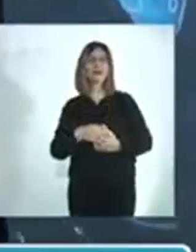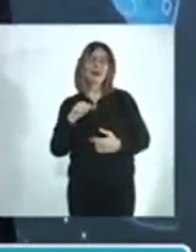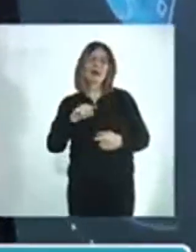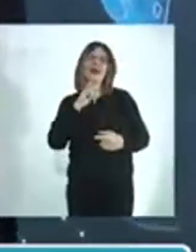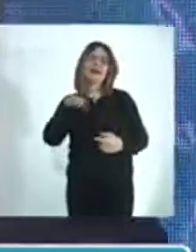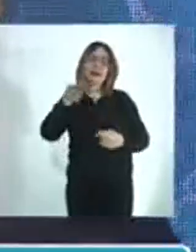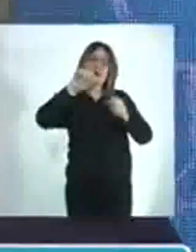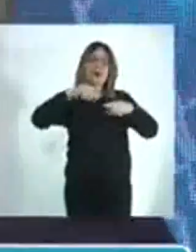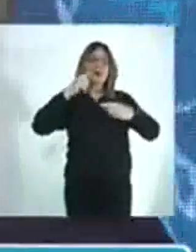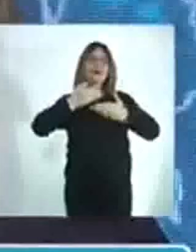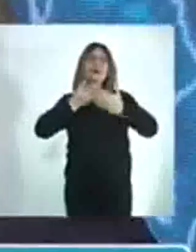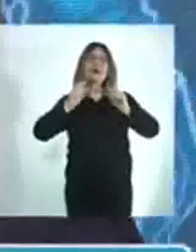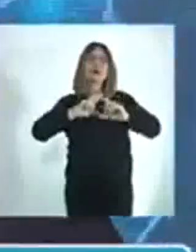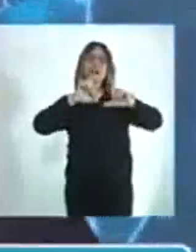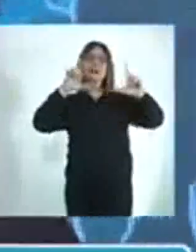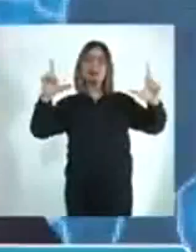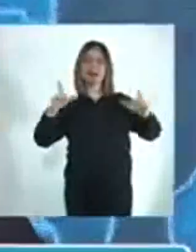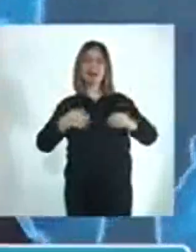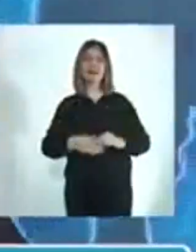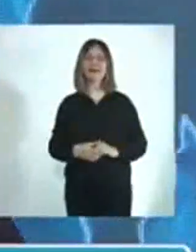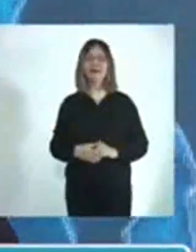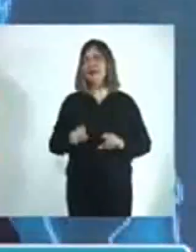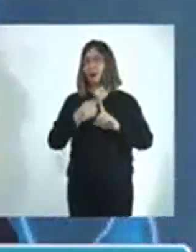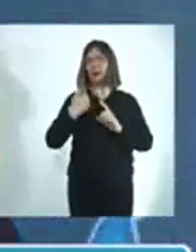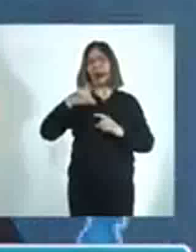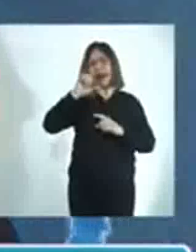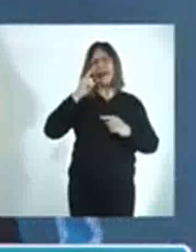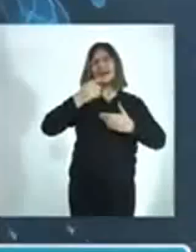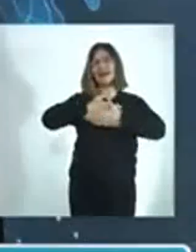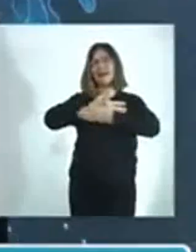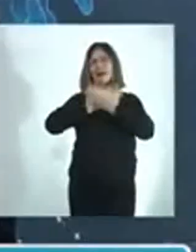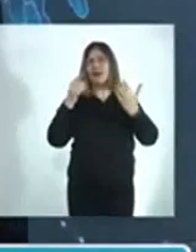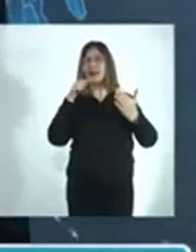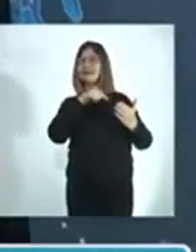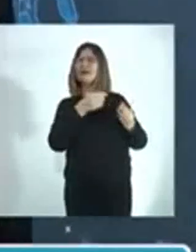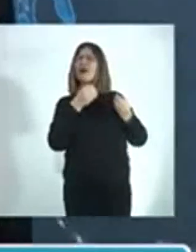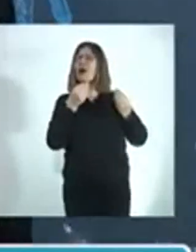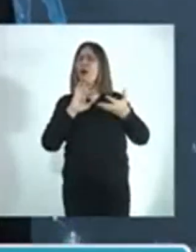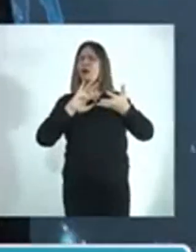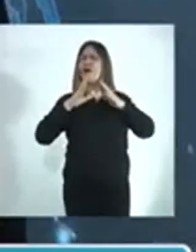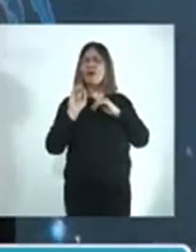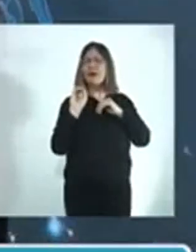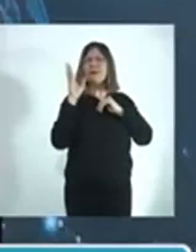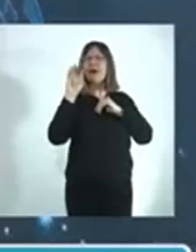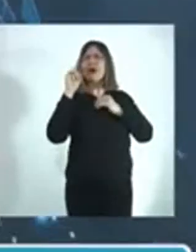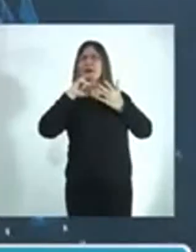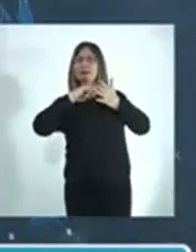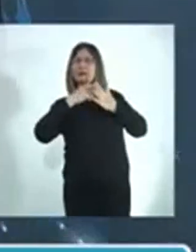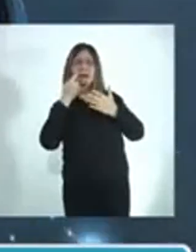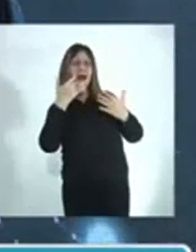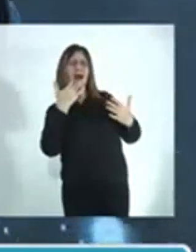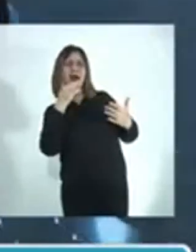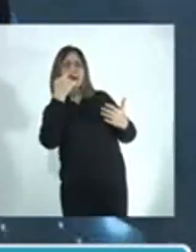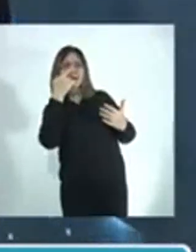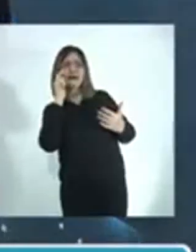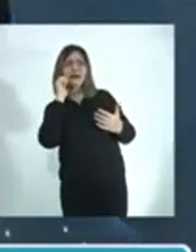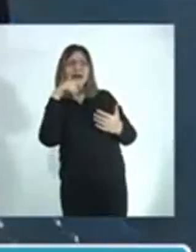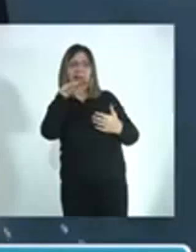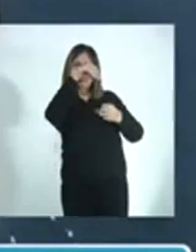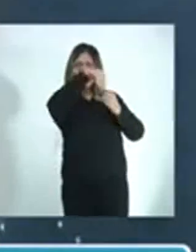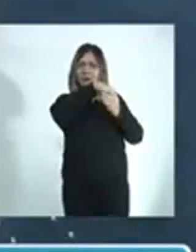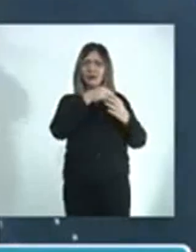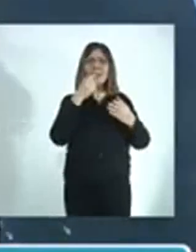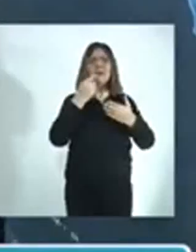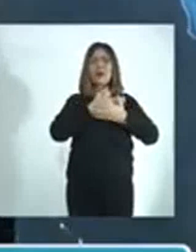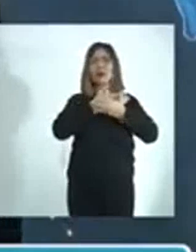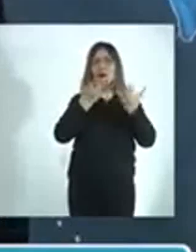comunidad educativa, con toda la familia, con todas las provincias, y ver que desde la tecnología también hay cosas muy importantes.